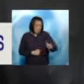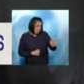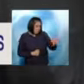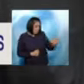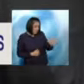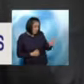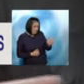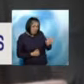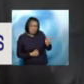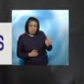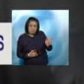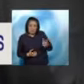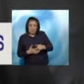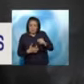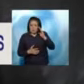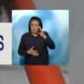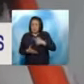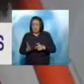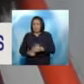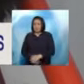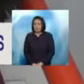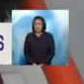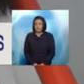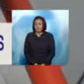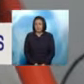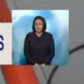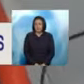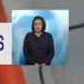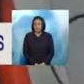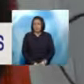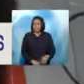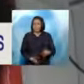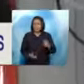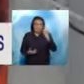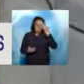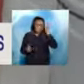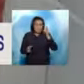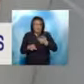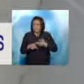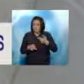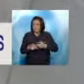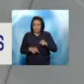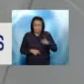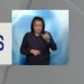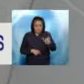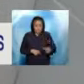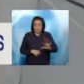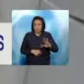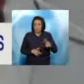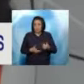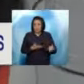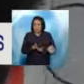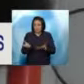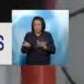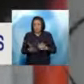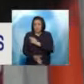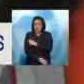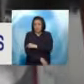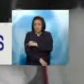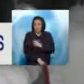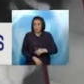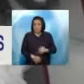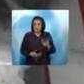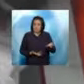apunta a los efectivos. Y él corre hasta que él... Aún se desconoce el nombre de este asaltante, que fue evacuado al Hospital María